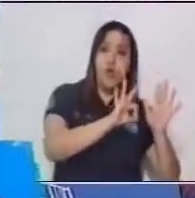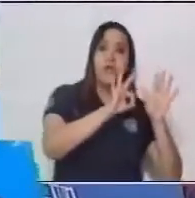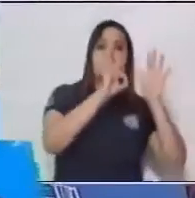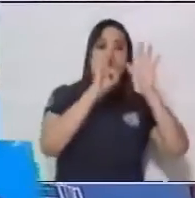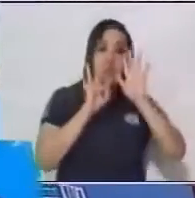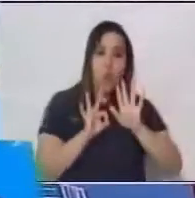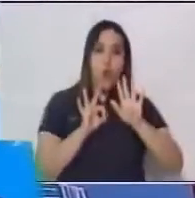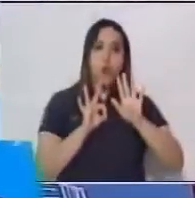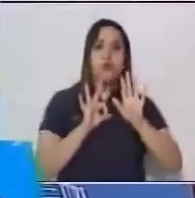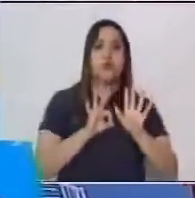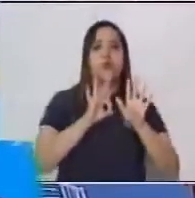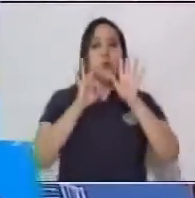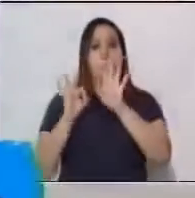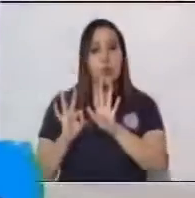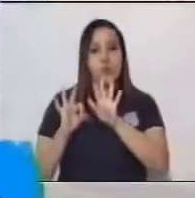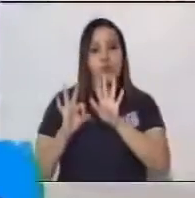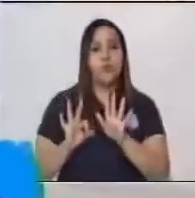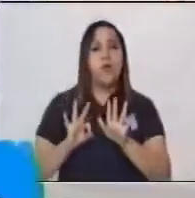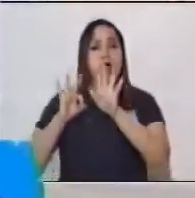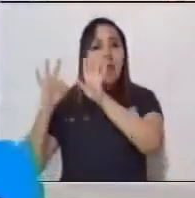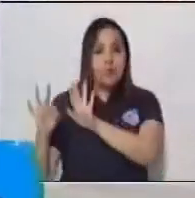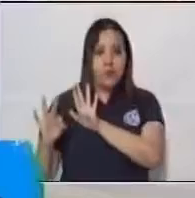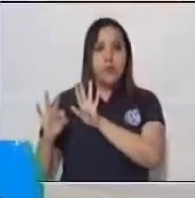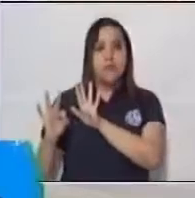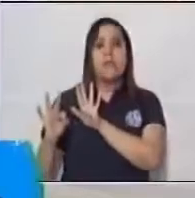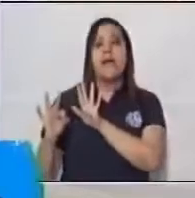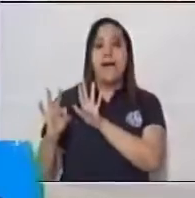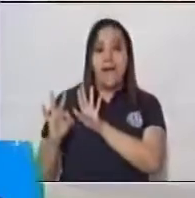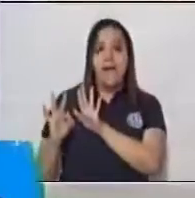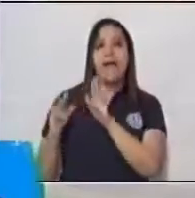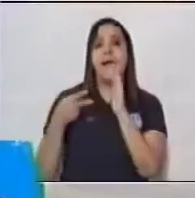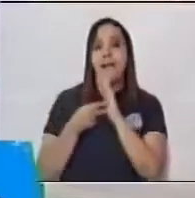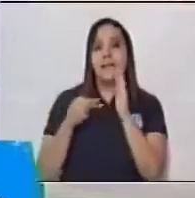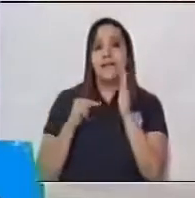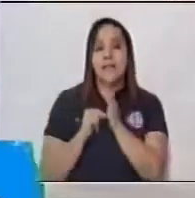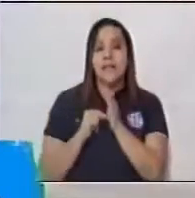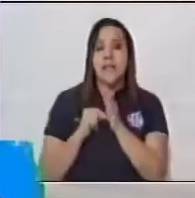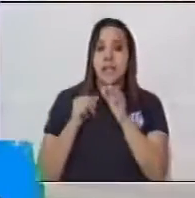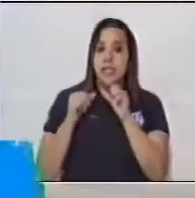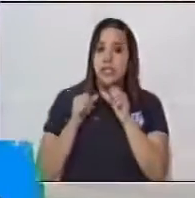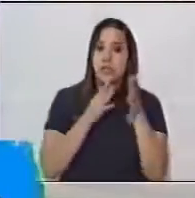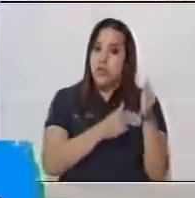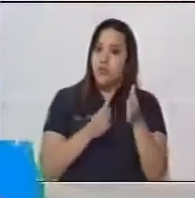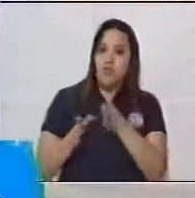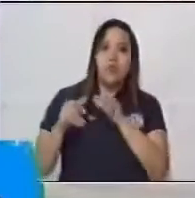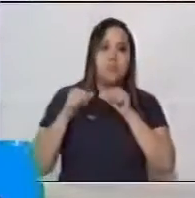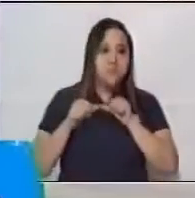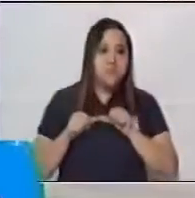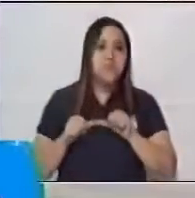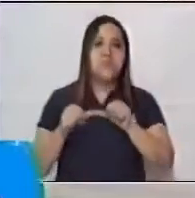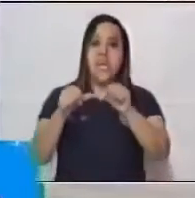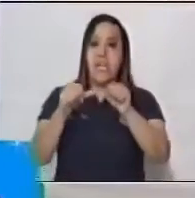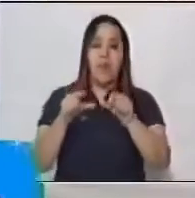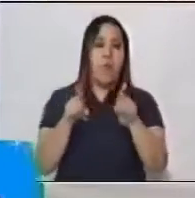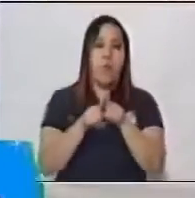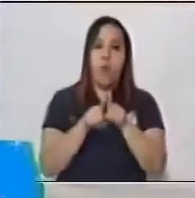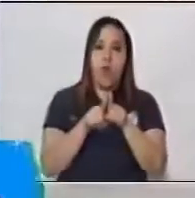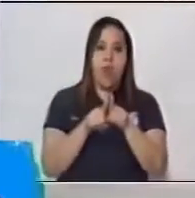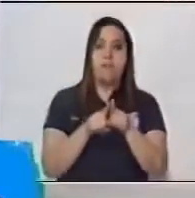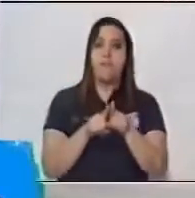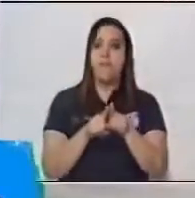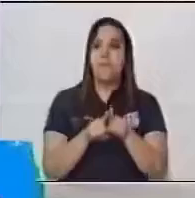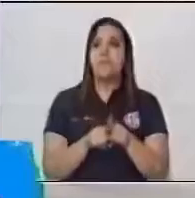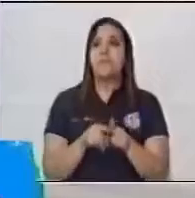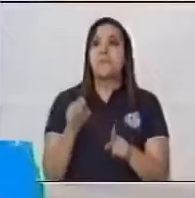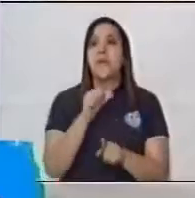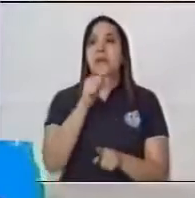el siguiente es 8 y el otro es 8. Entonces tenemos una sucesión constante. Y por último vamos a